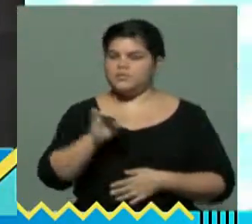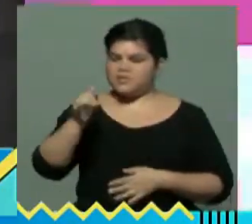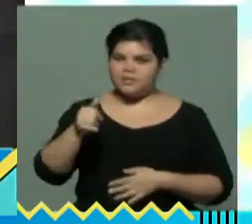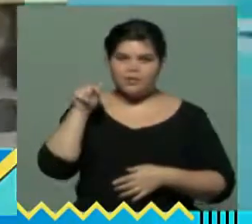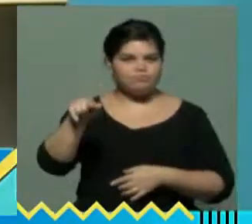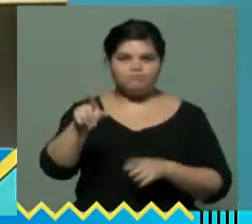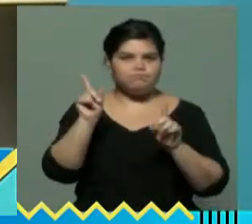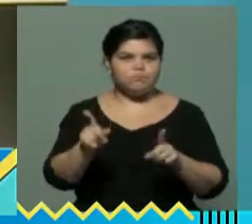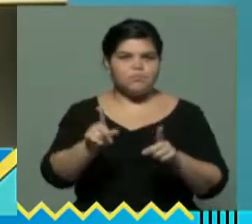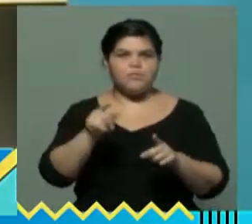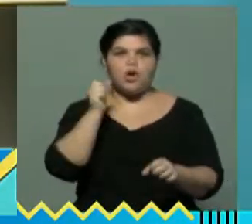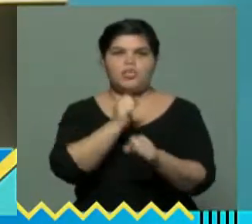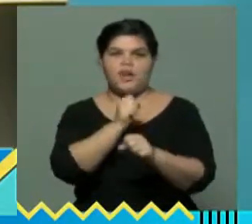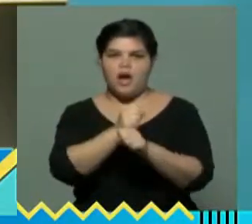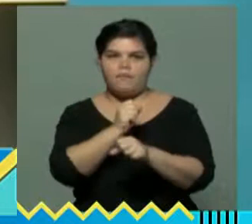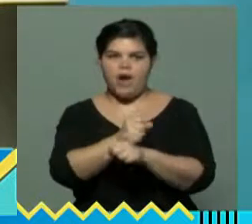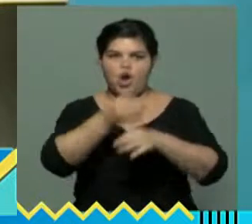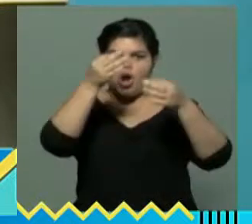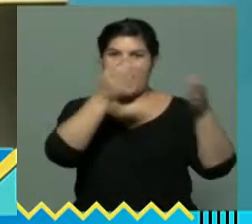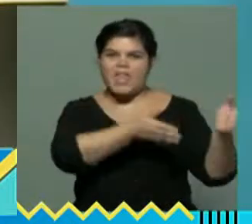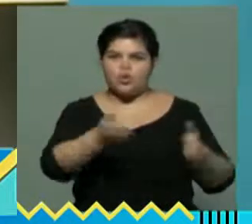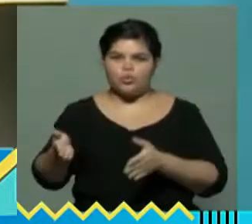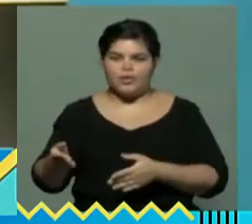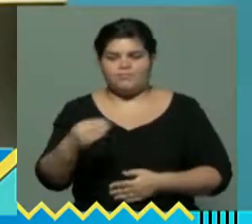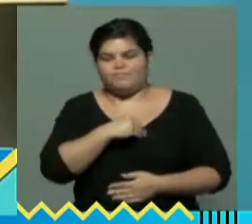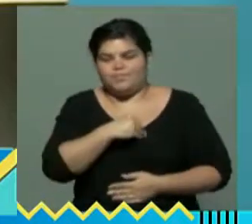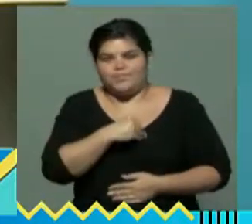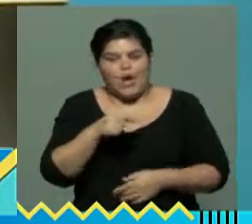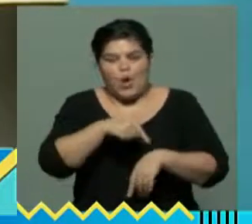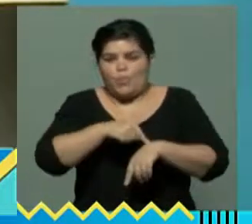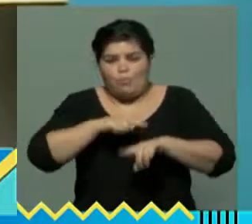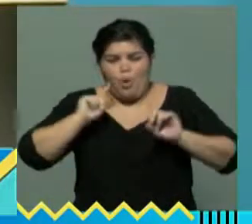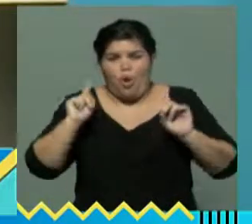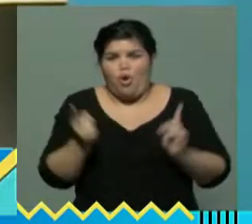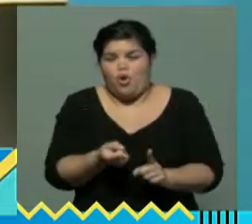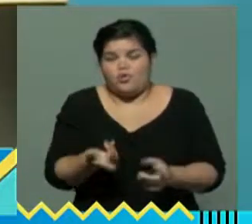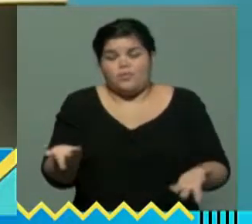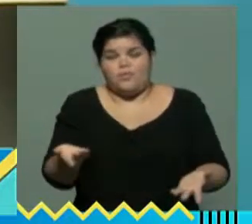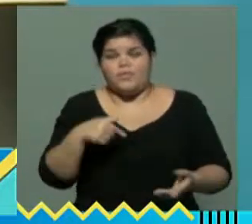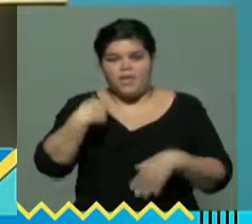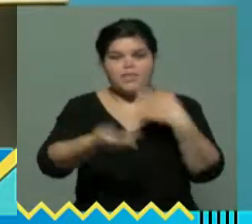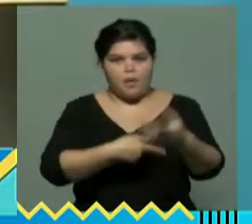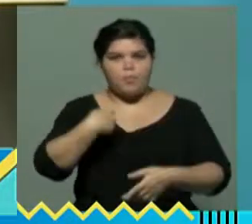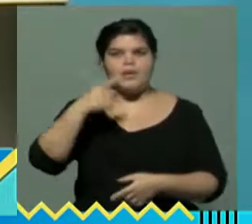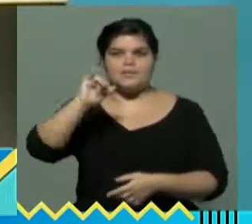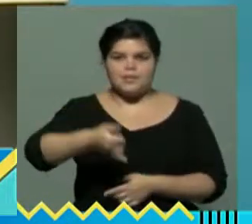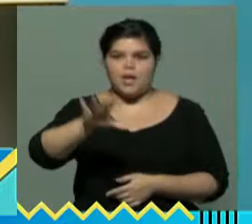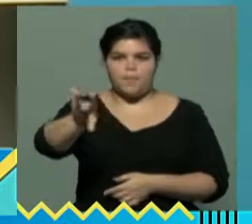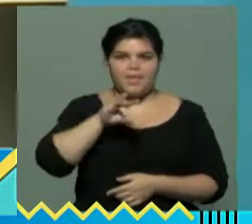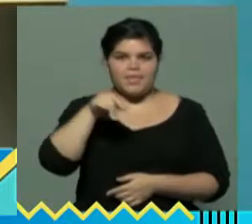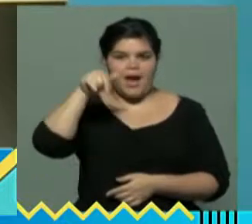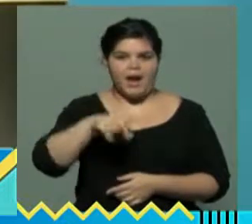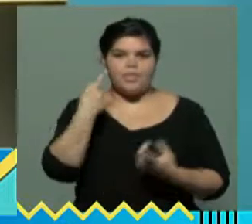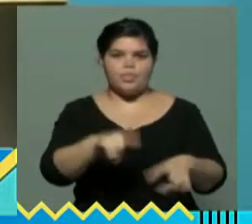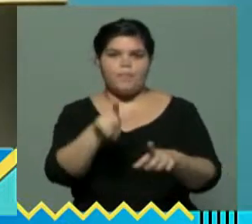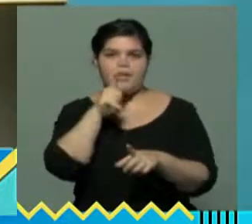eso, ¿no? Con lo que es el desempleo estructural. Lamentablemente tenemos muy poquito tiempo, seguramente nos vamos a comprometer a invitarlo al piso de Distintos